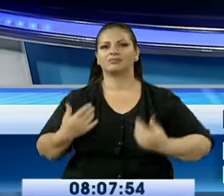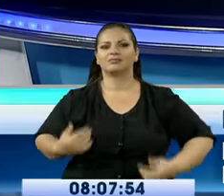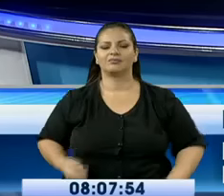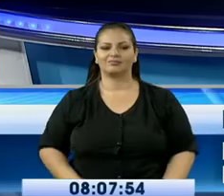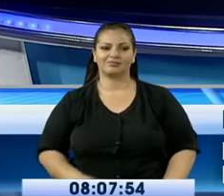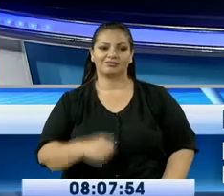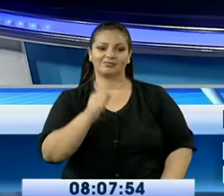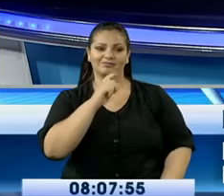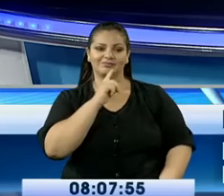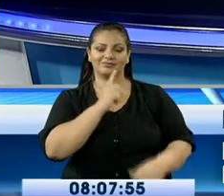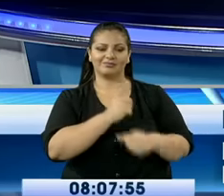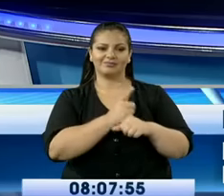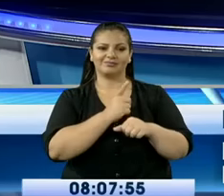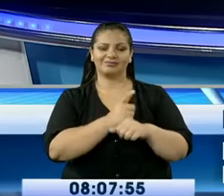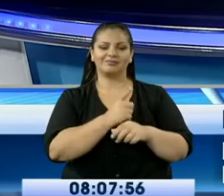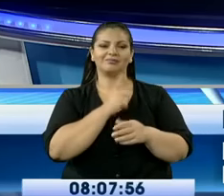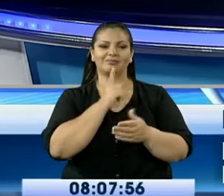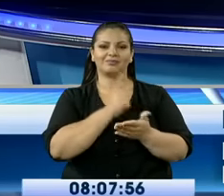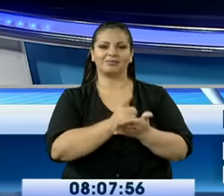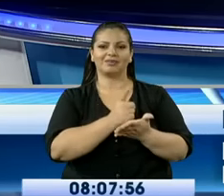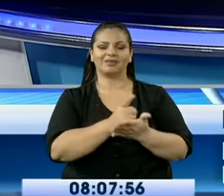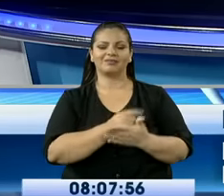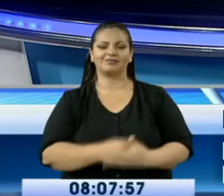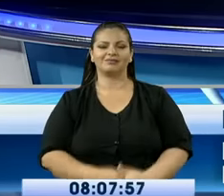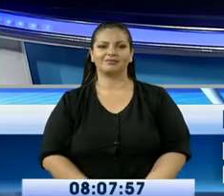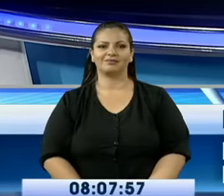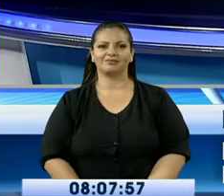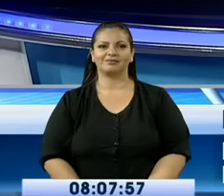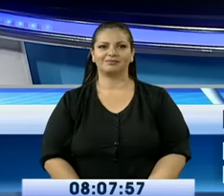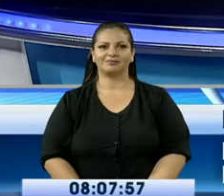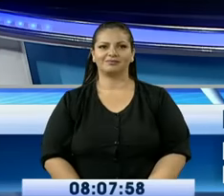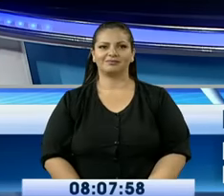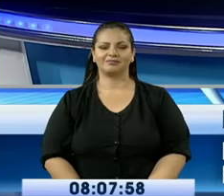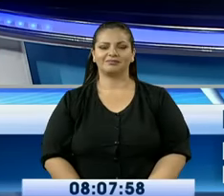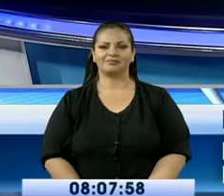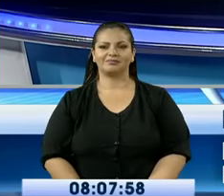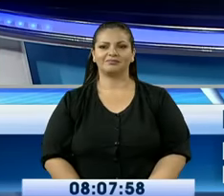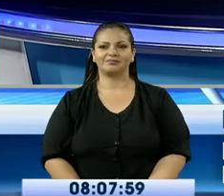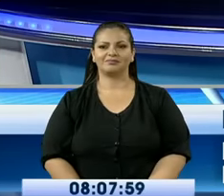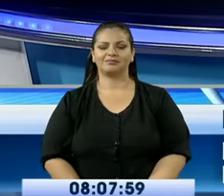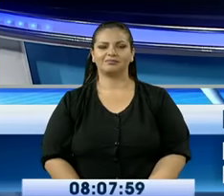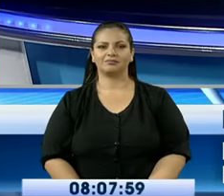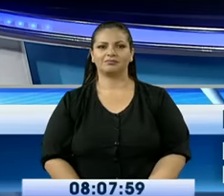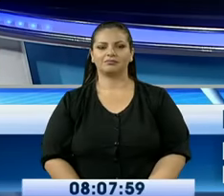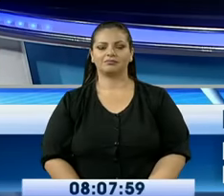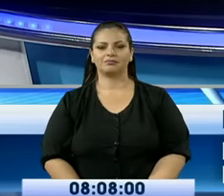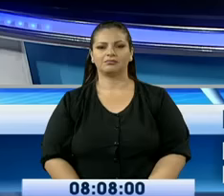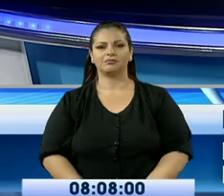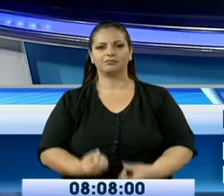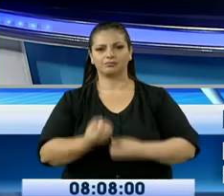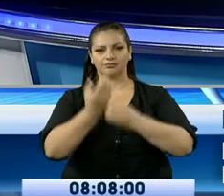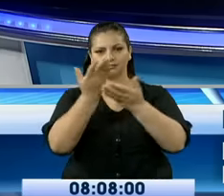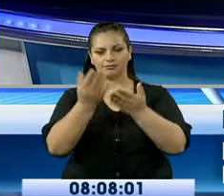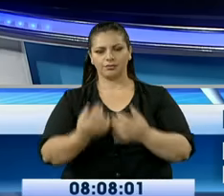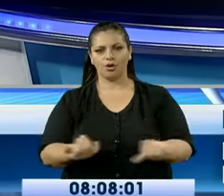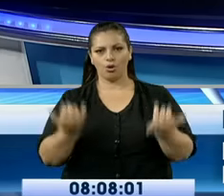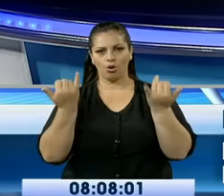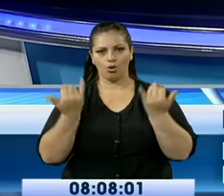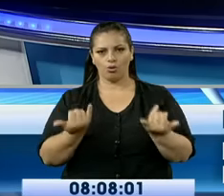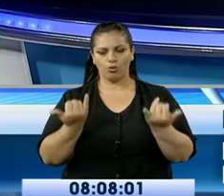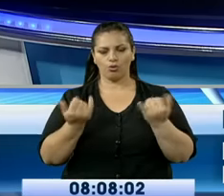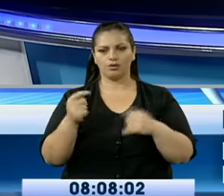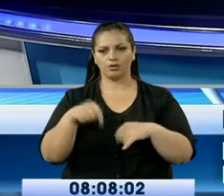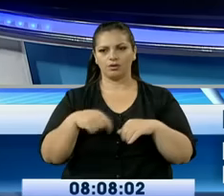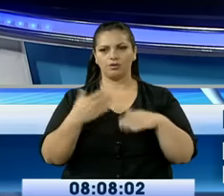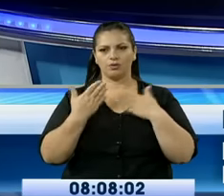Totalmente, junto al río, junto al estero. Claro. Así que aprovechen quienes viven en estas zonas. Fíjense, Hugo Rosellina, que el día de hoy yo me encuentro acá al sur